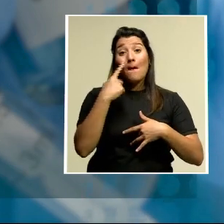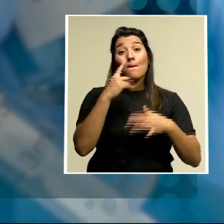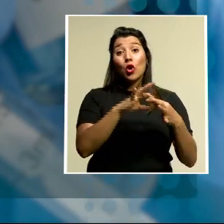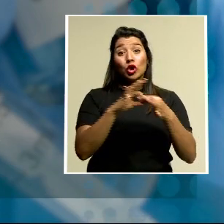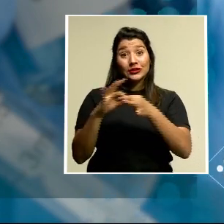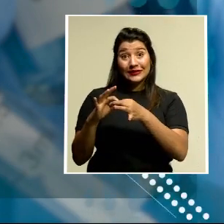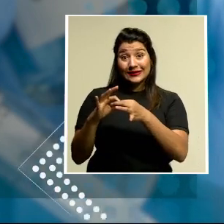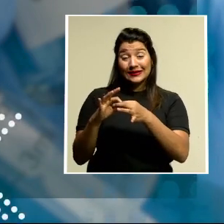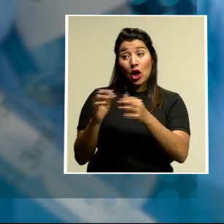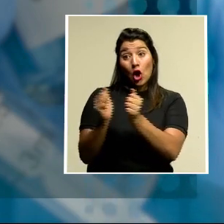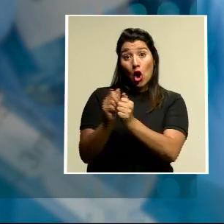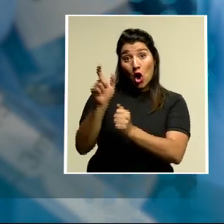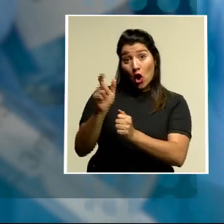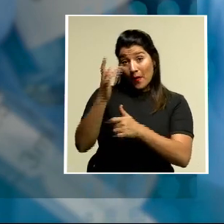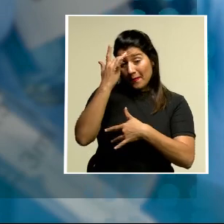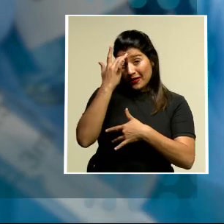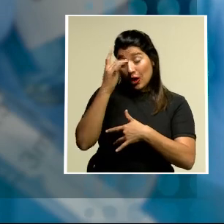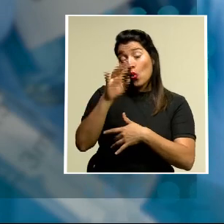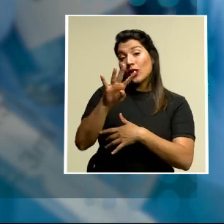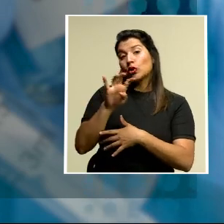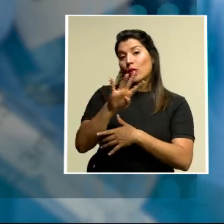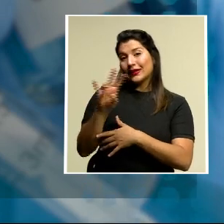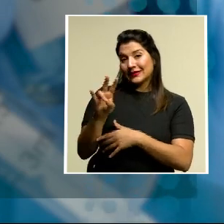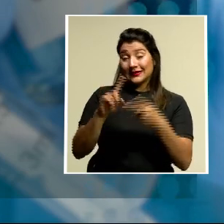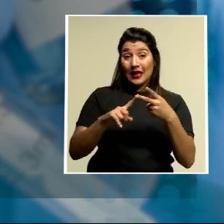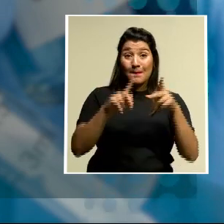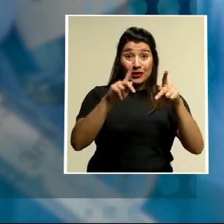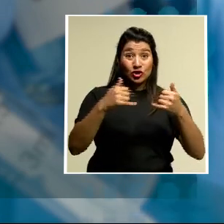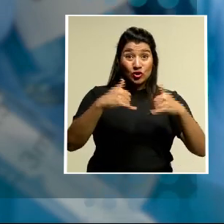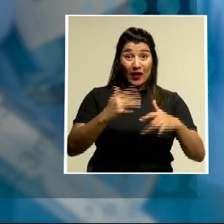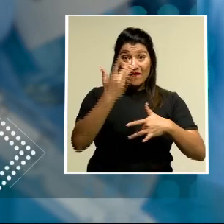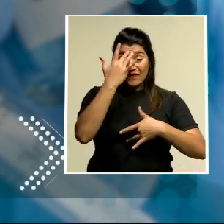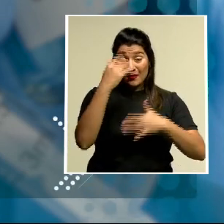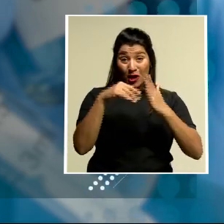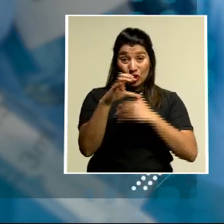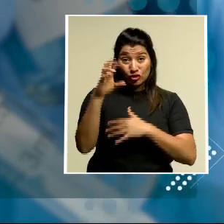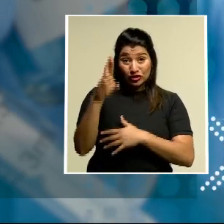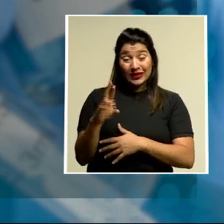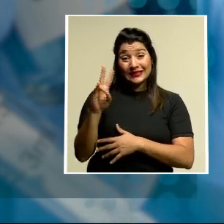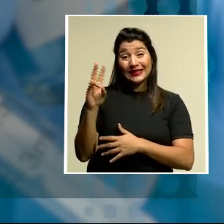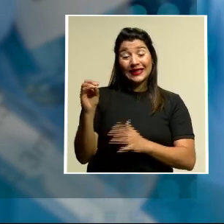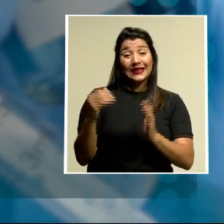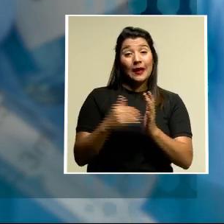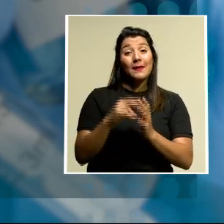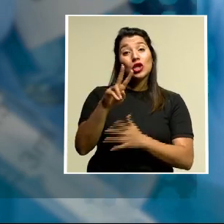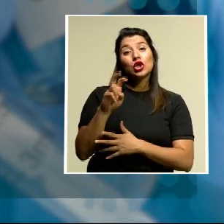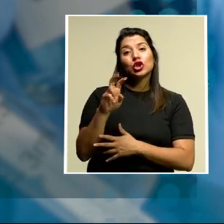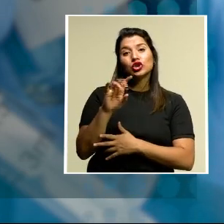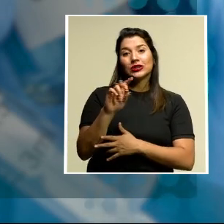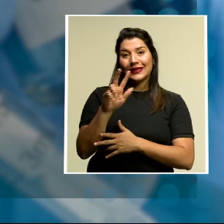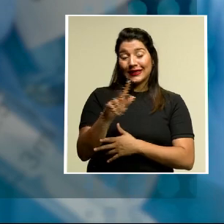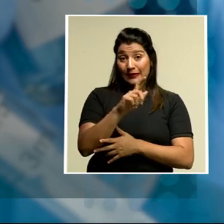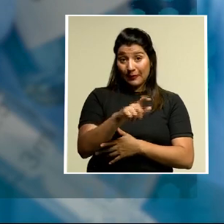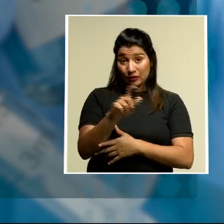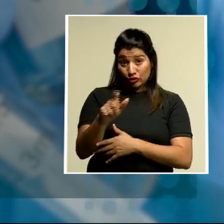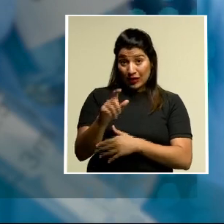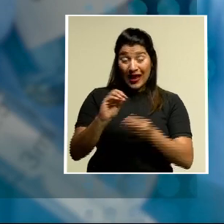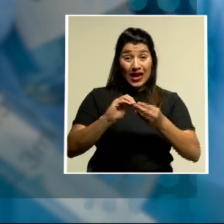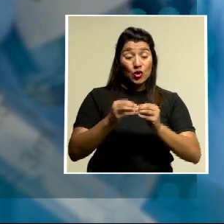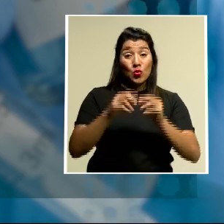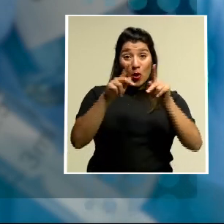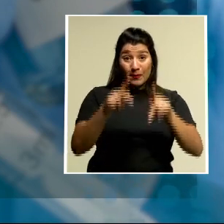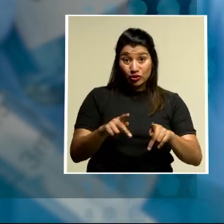de vacunación COVID-19, que en inglés se llama COVID-19 Vaccination Record Card. El requisito